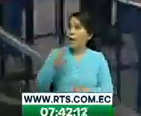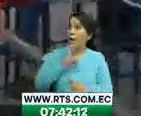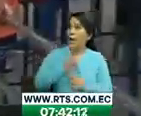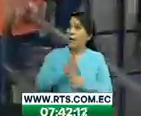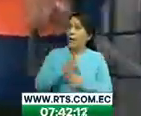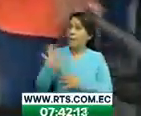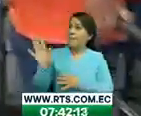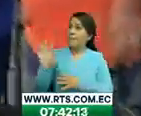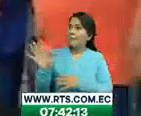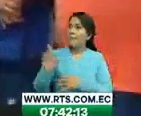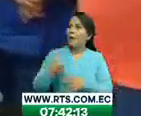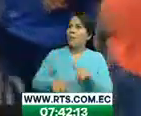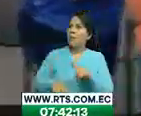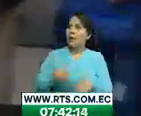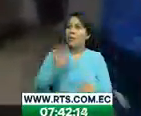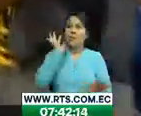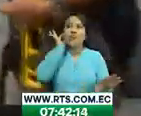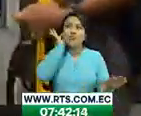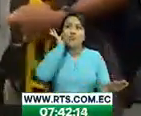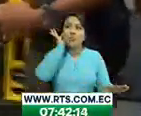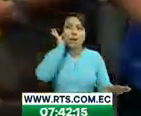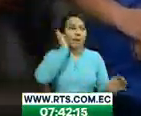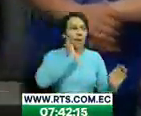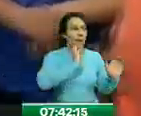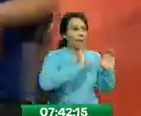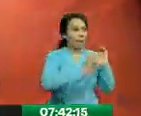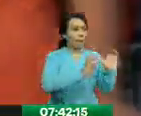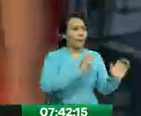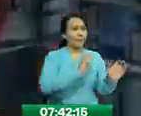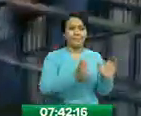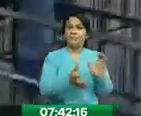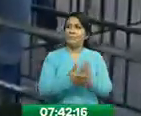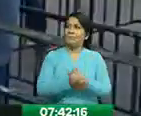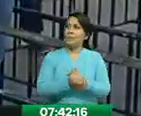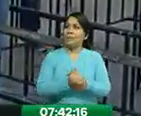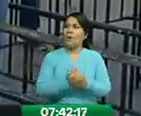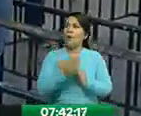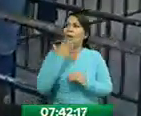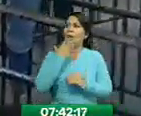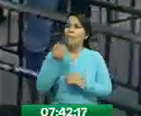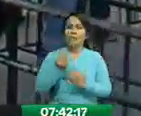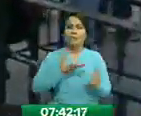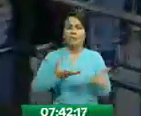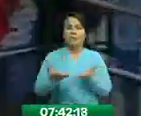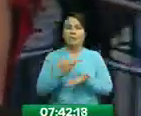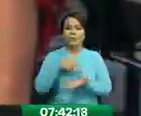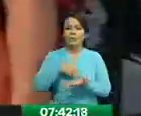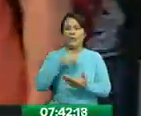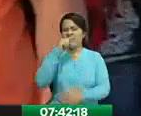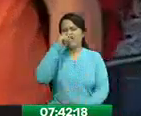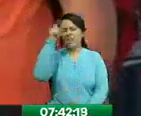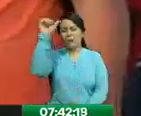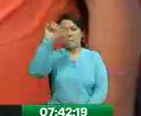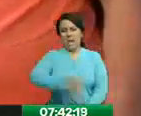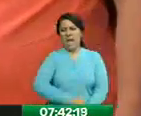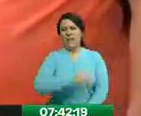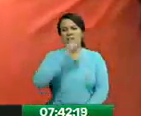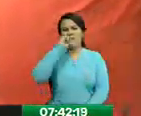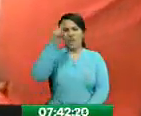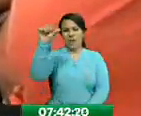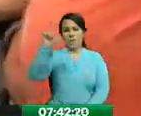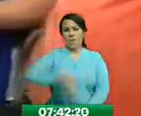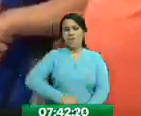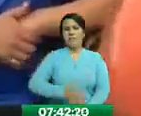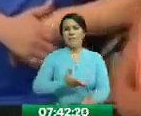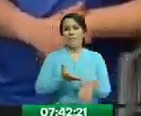quiero hablar. Vamos con las amitas mejor. Mi señora, muy buen día. ¿Cómo ve el servicio en este paradero de buses? Feo, pésimo. ¿Por qué? Porque